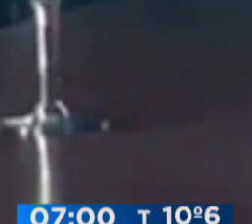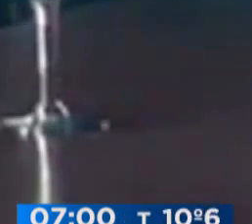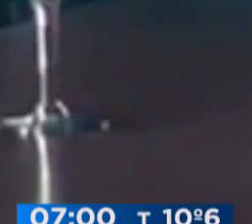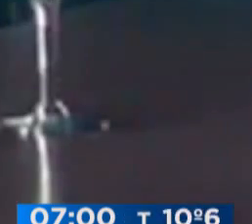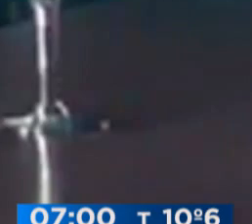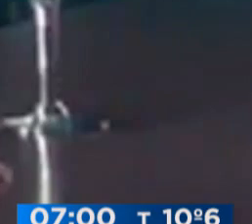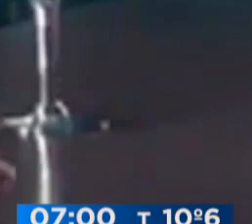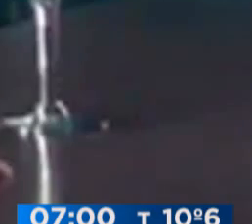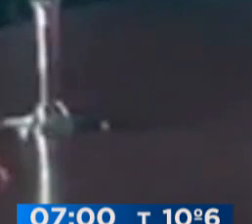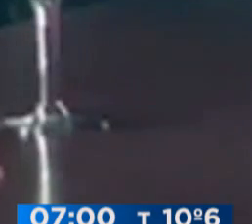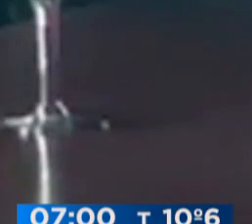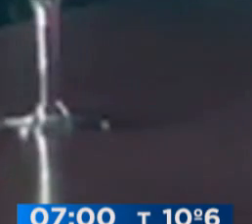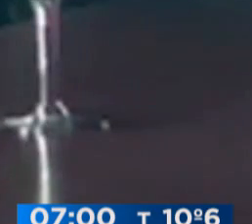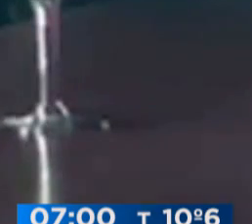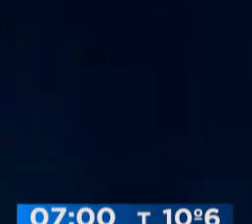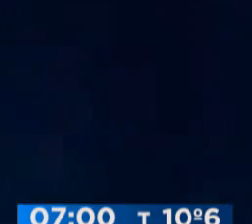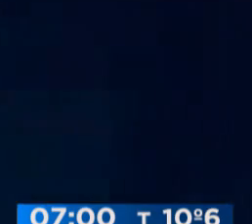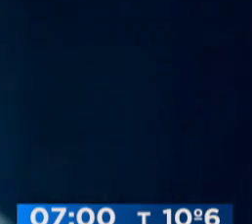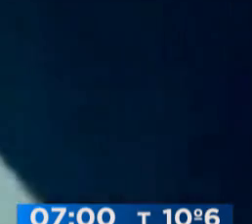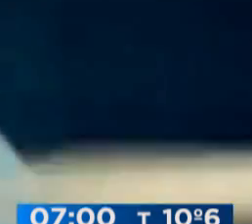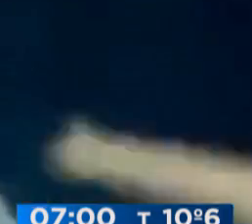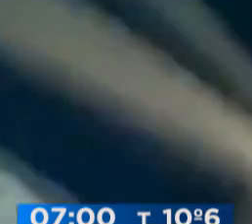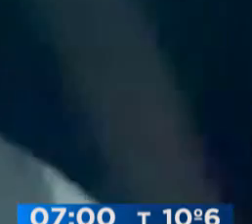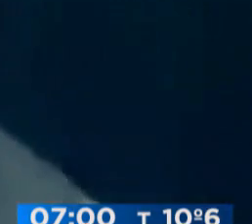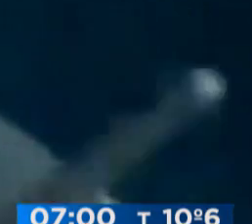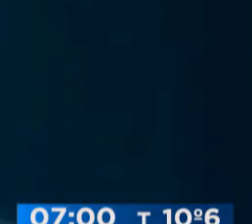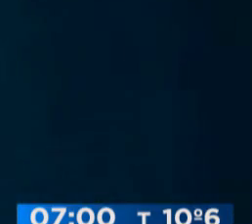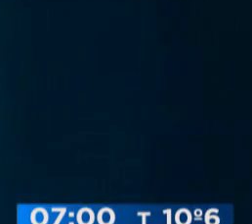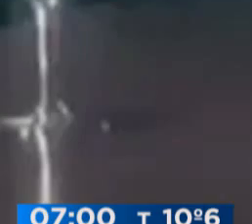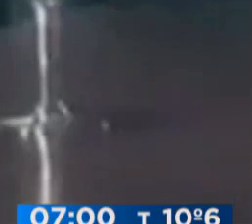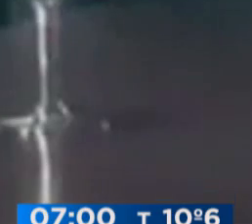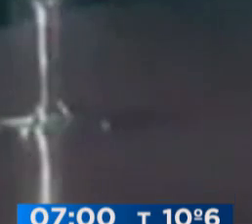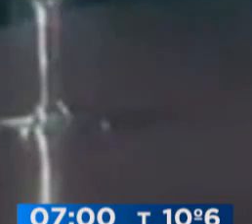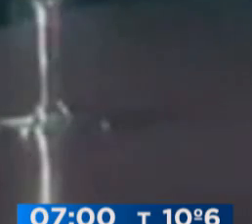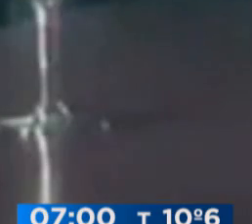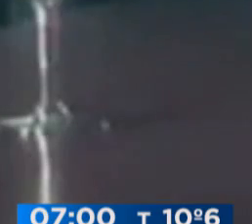y otro que me quedara otro crimen quedarás